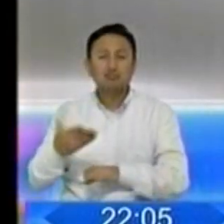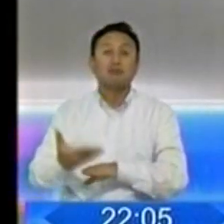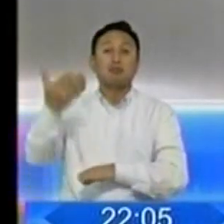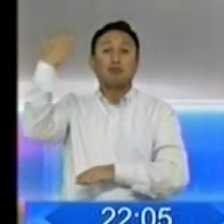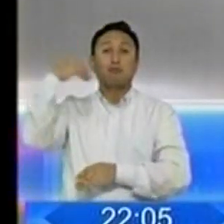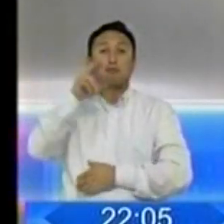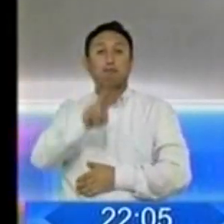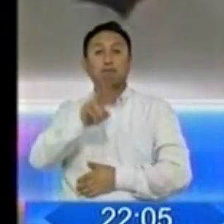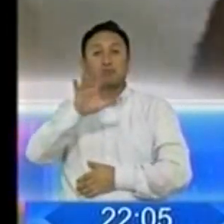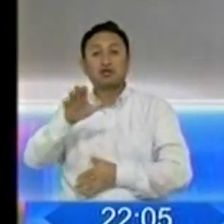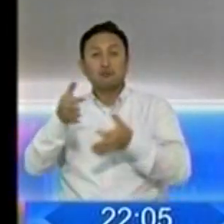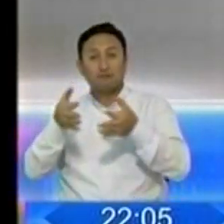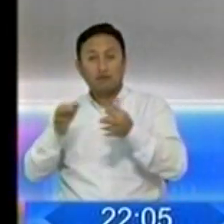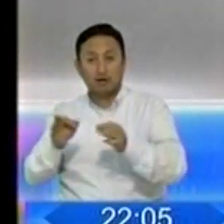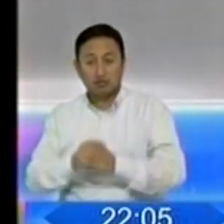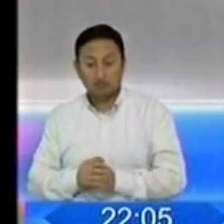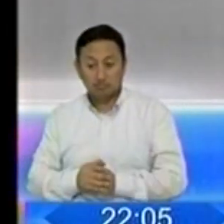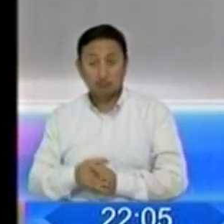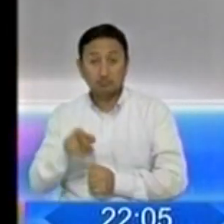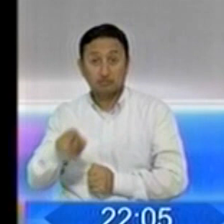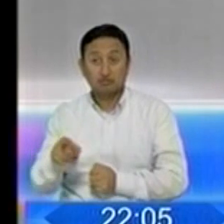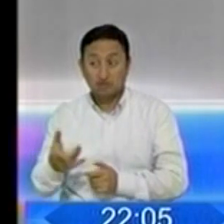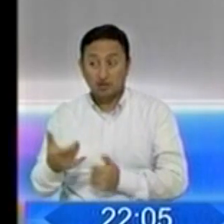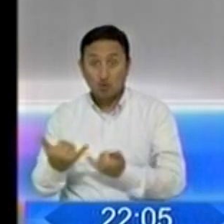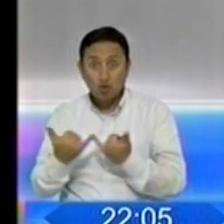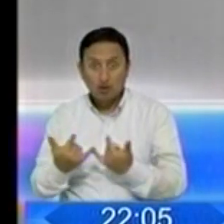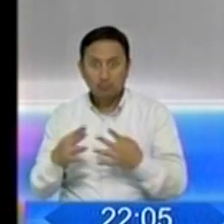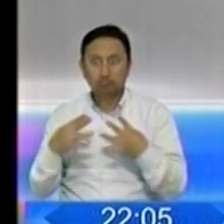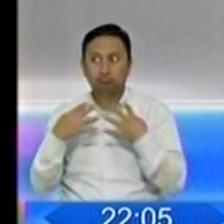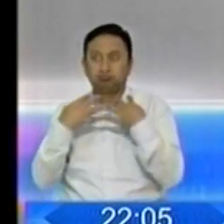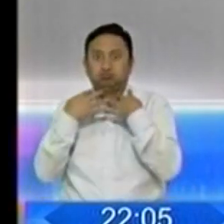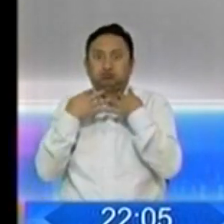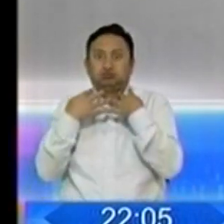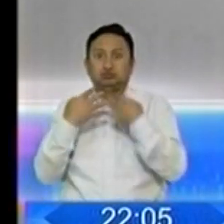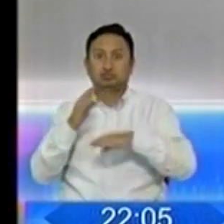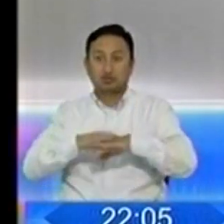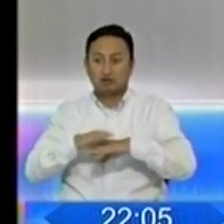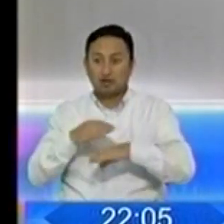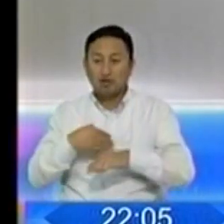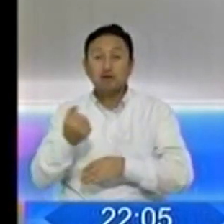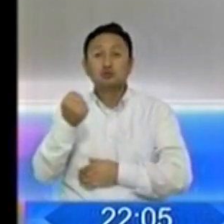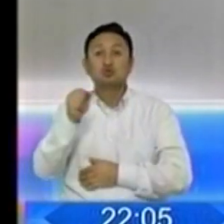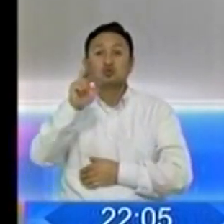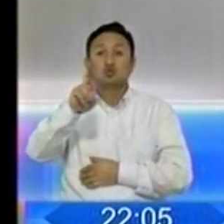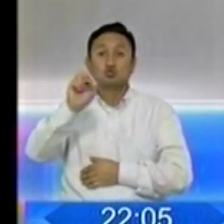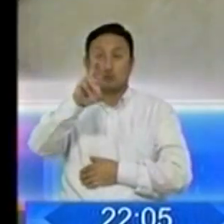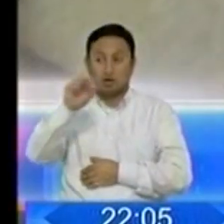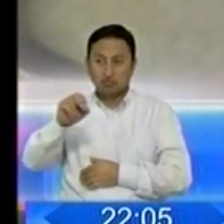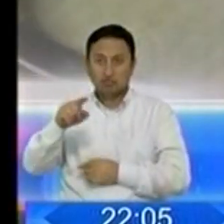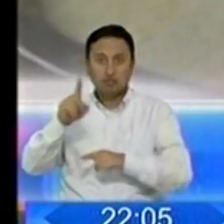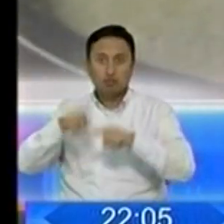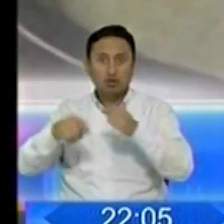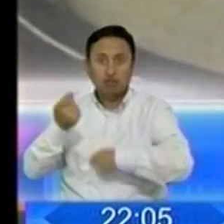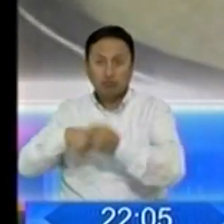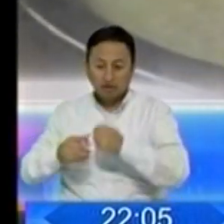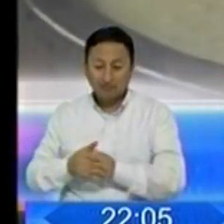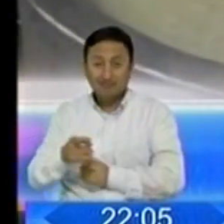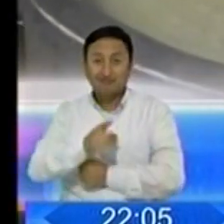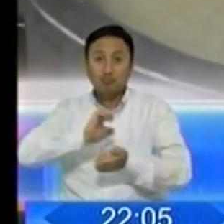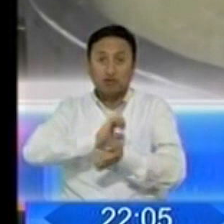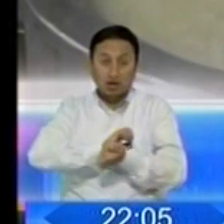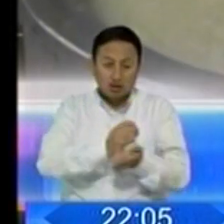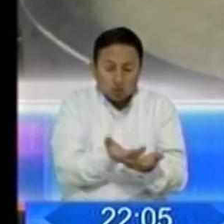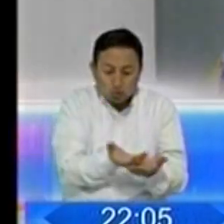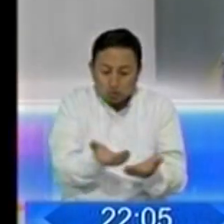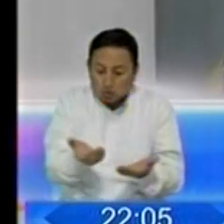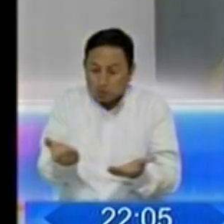pasado 25 de febrero se encuentran entre la espada y la pared al no poder comercializar el suero que sale de la elaboración de